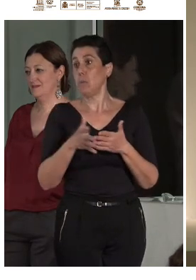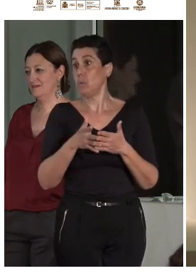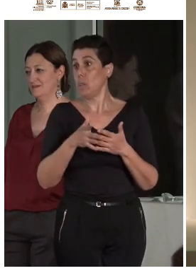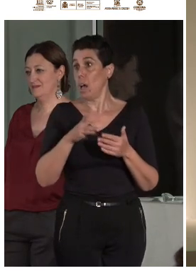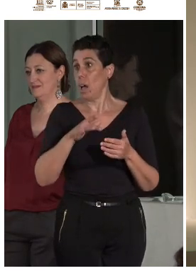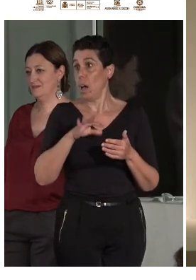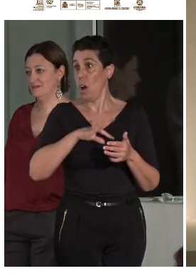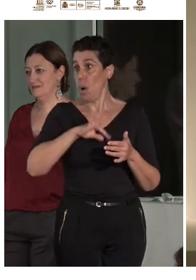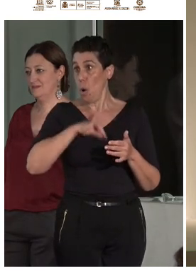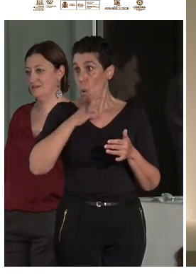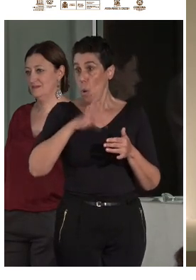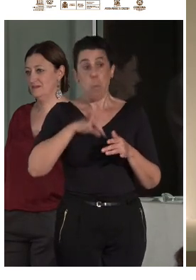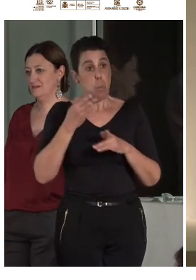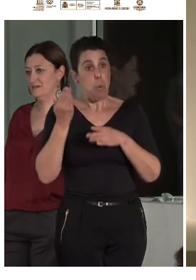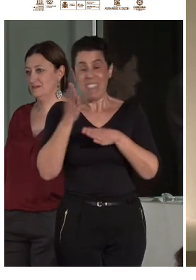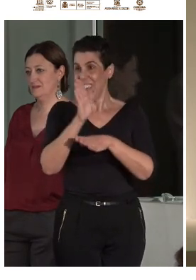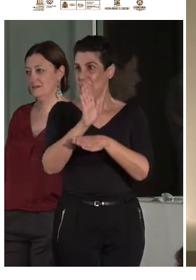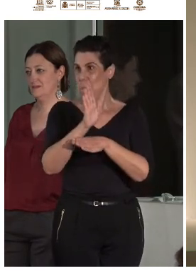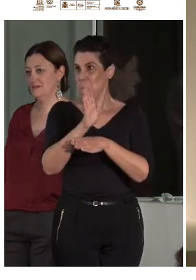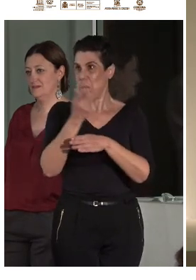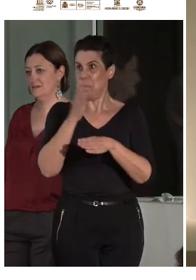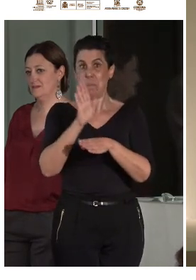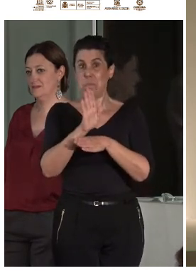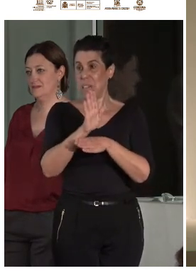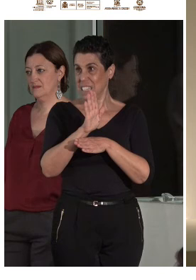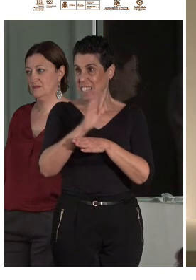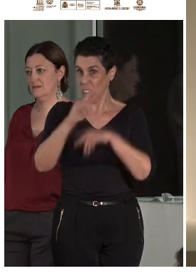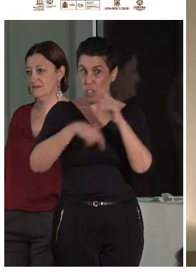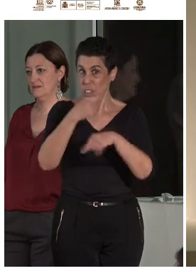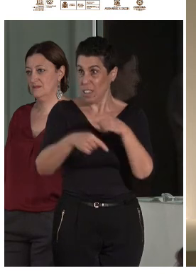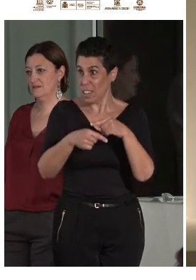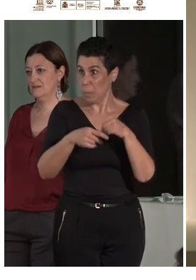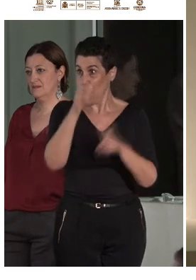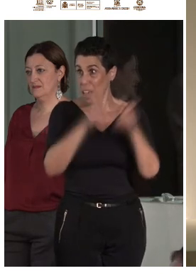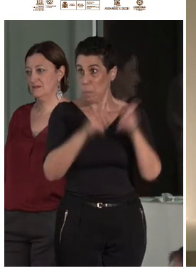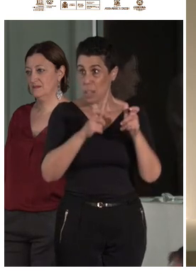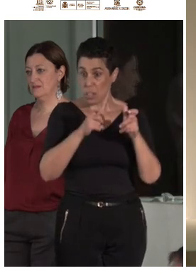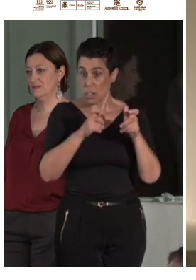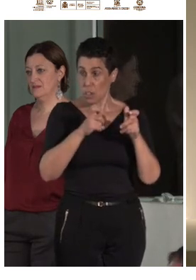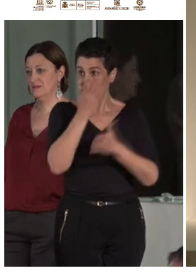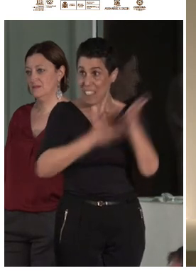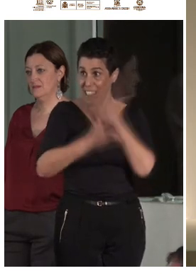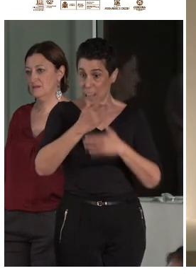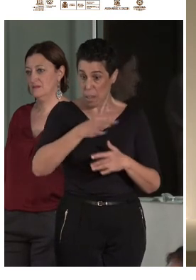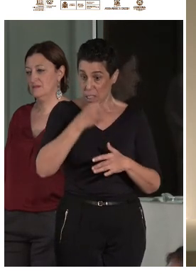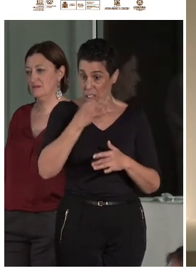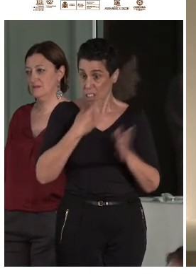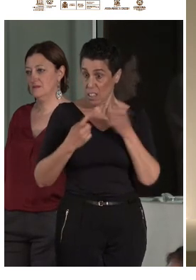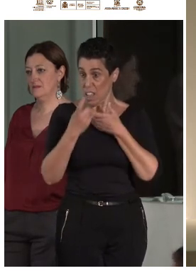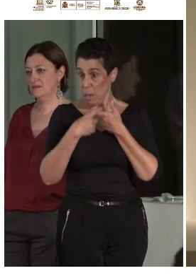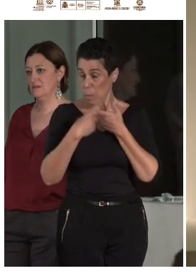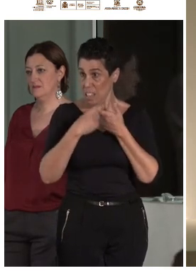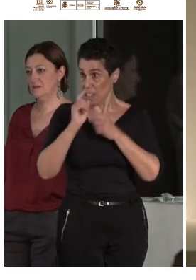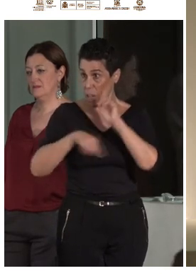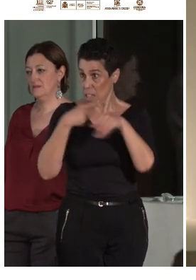¿podrías hacer la presentación cuando estuvieran más las personas que van a venir con discapacidad, que van a venir esta tarde? Sí, para sí, que sí, se enteren.